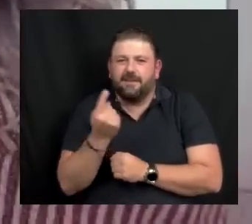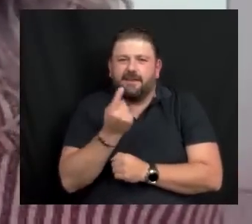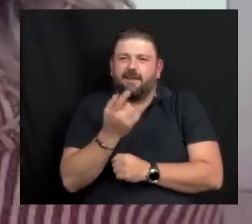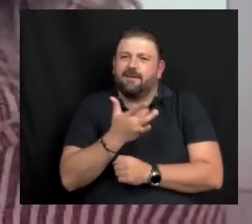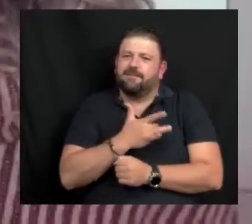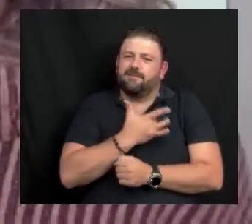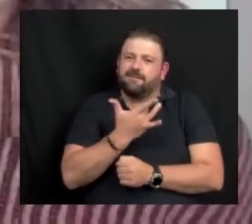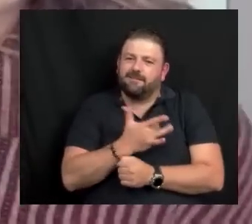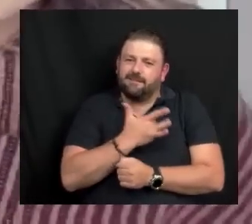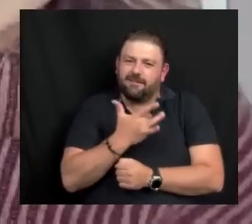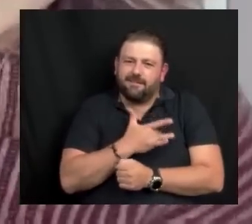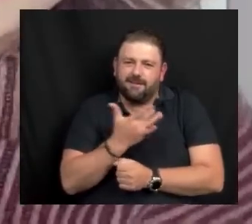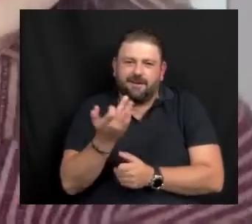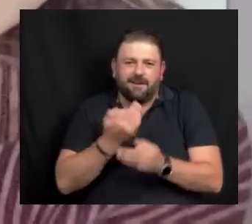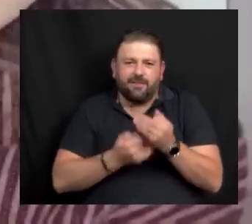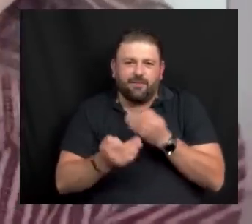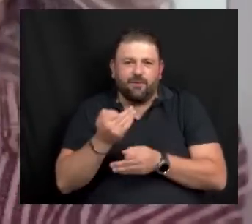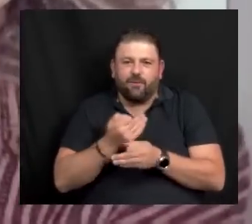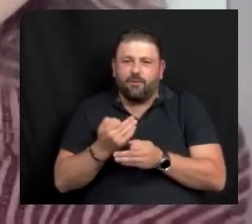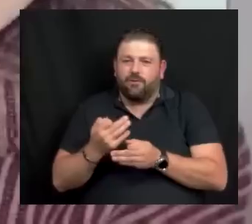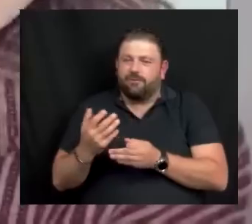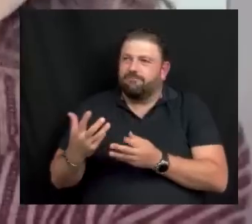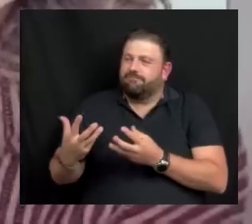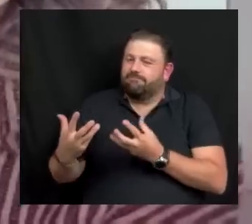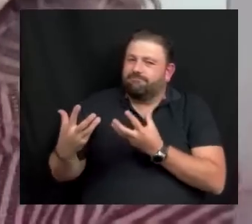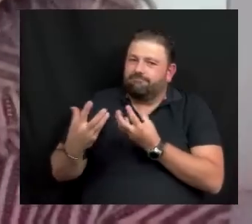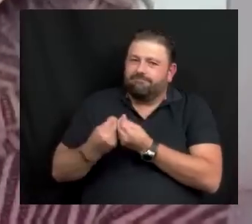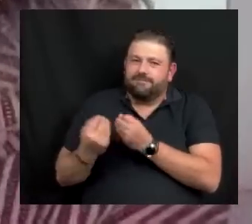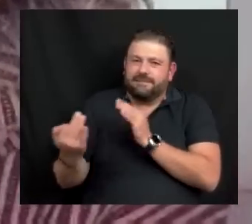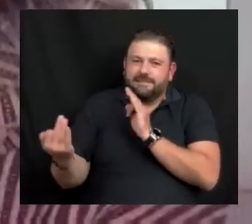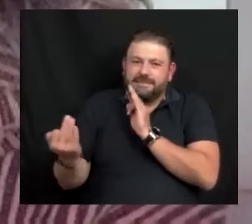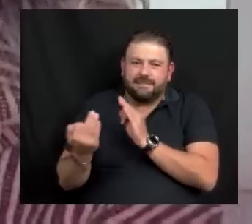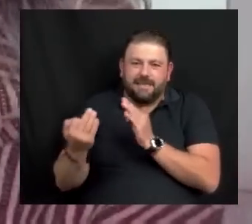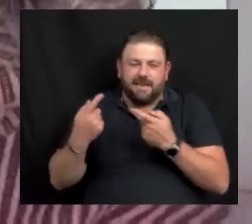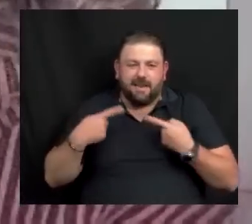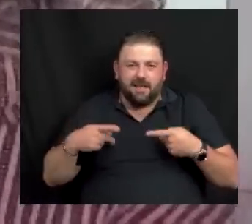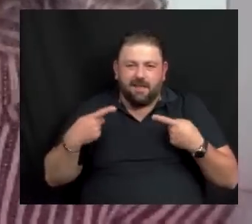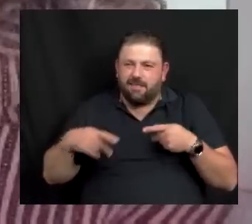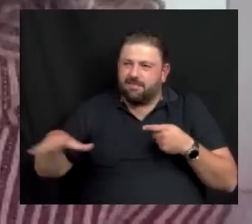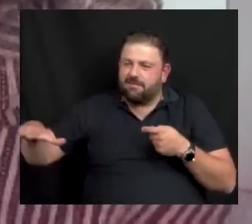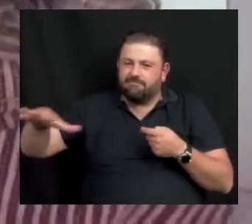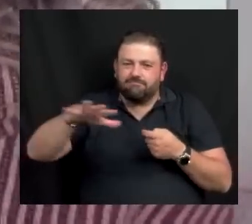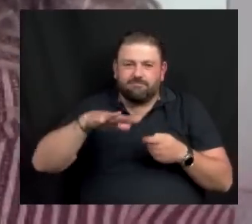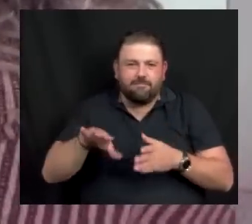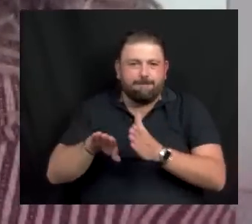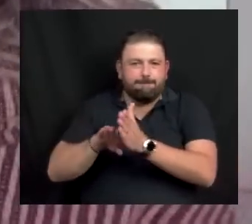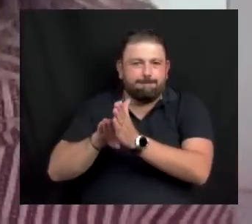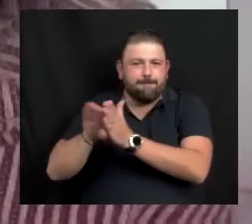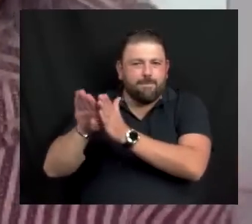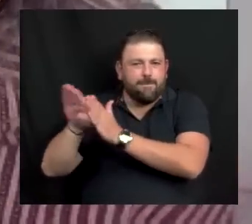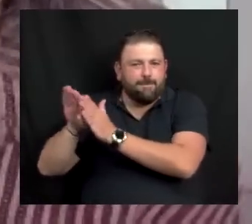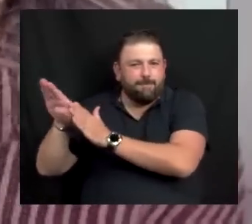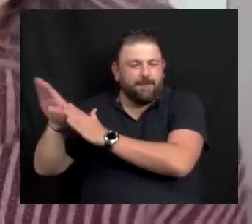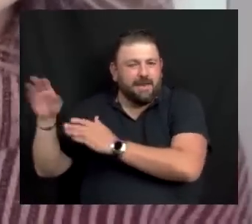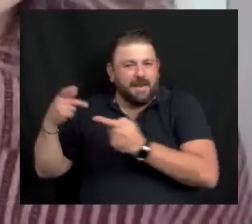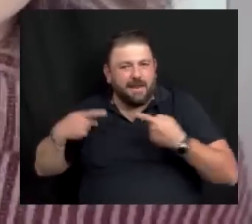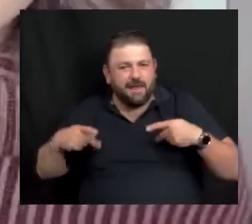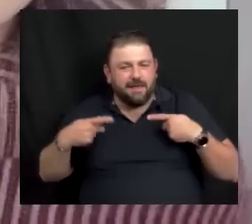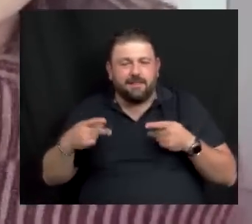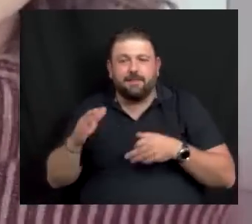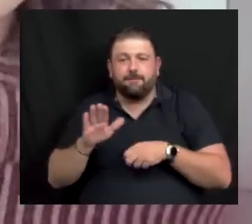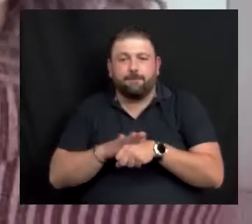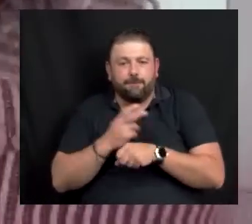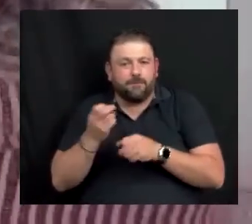qué se sentirá poder estar al lado o cerca de esta gente triunfadora. ¿Qué se sentirá poder olvidar